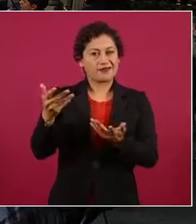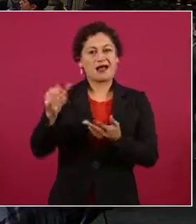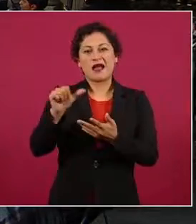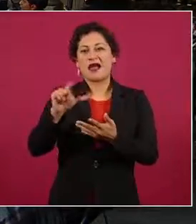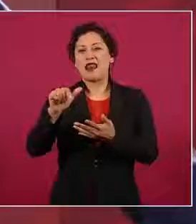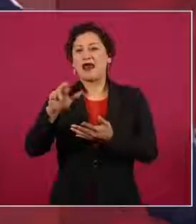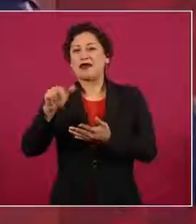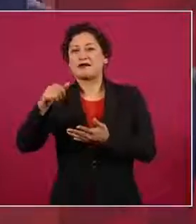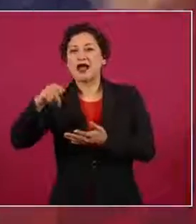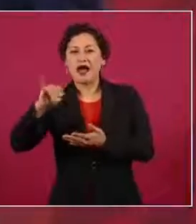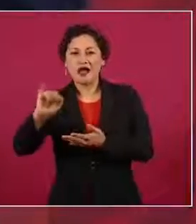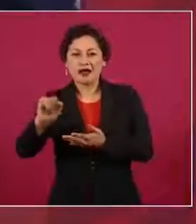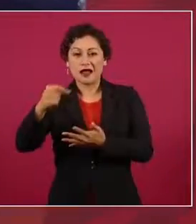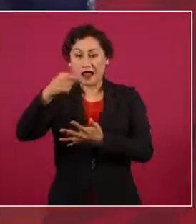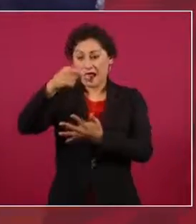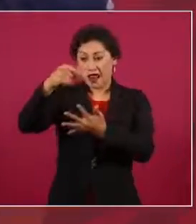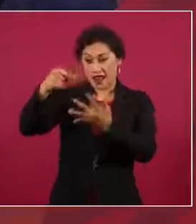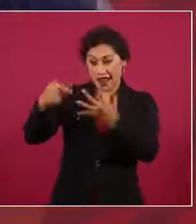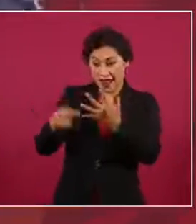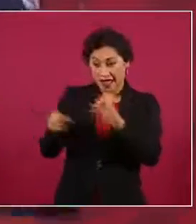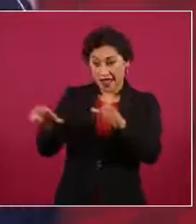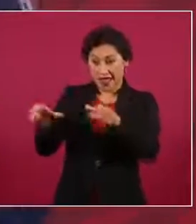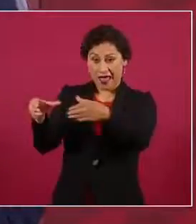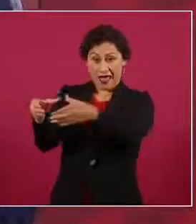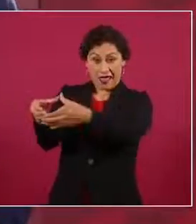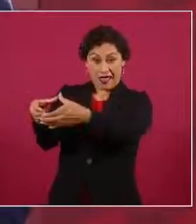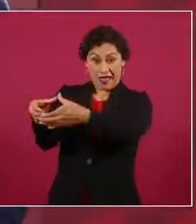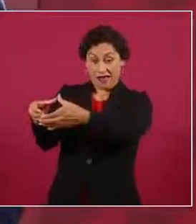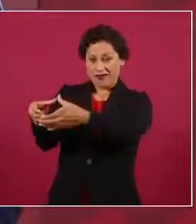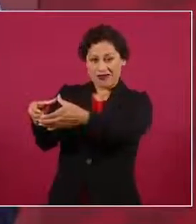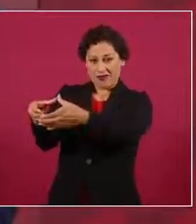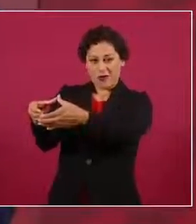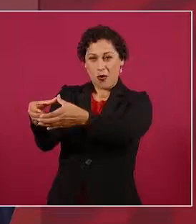Alarraqui, no, son muchísimos,